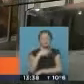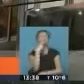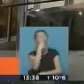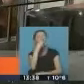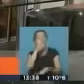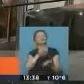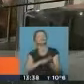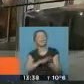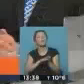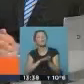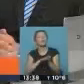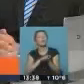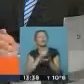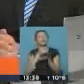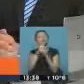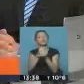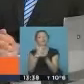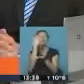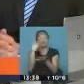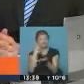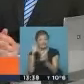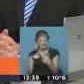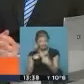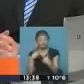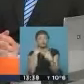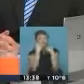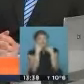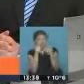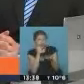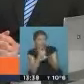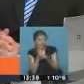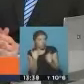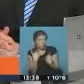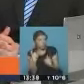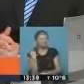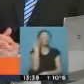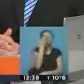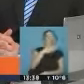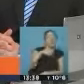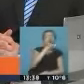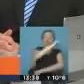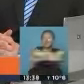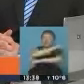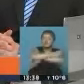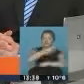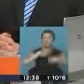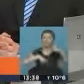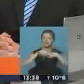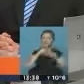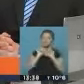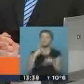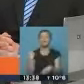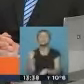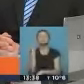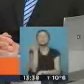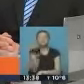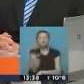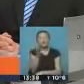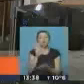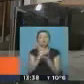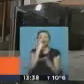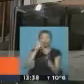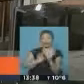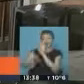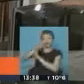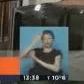asignación Universal de sus tres hijos no sabía que le correspondía hizo el trámite en avellaneda también realizó un reclamo por los daños por los dos años